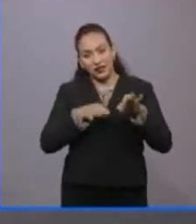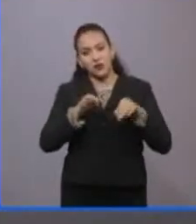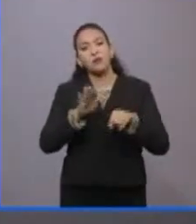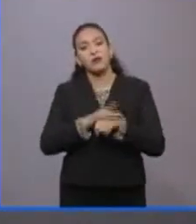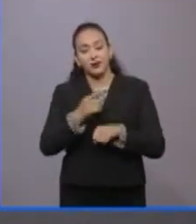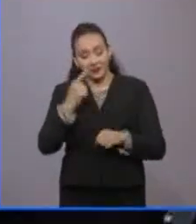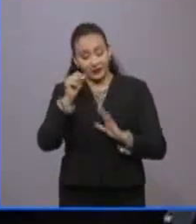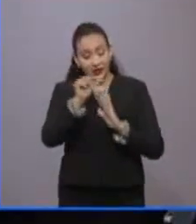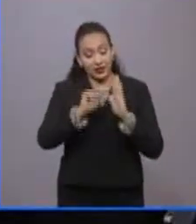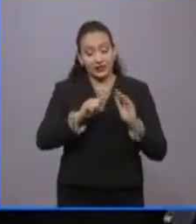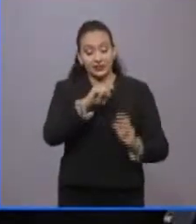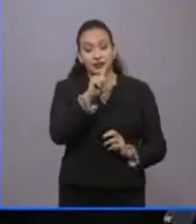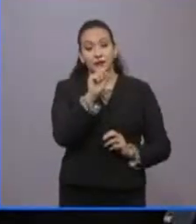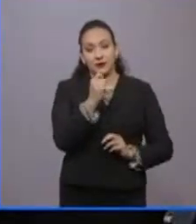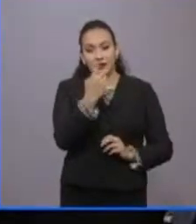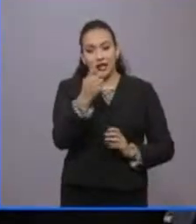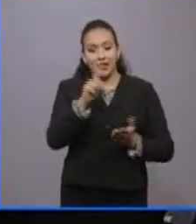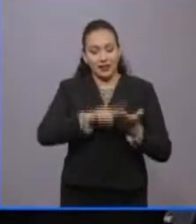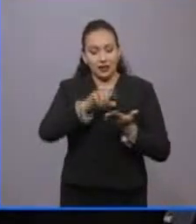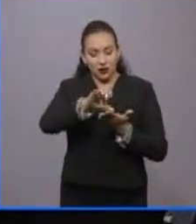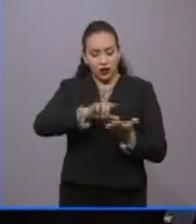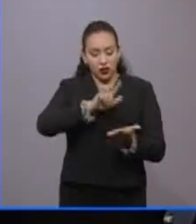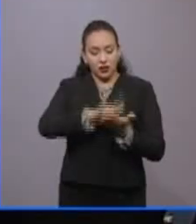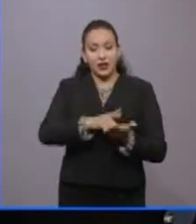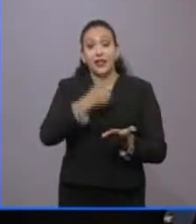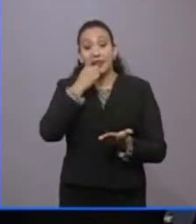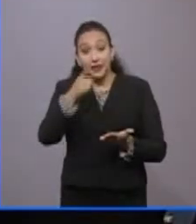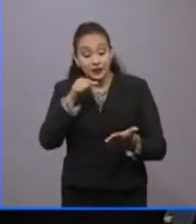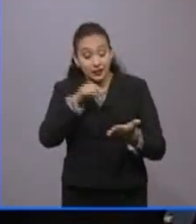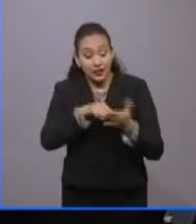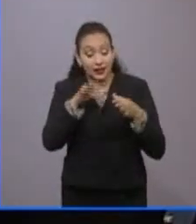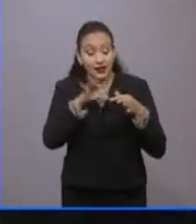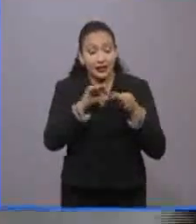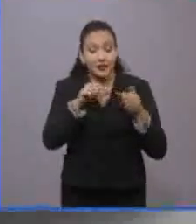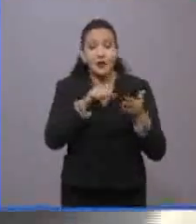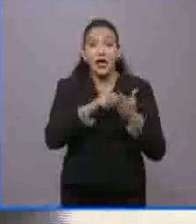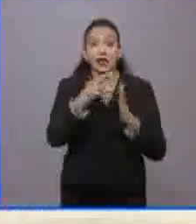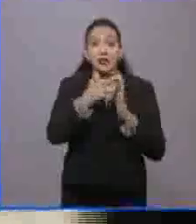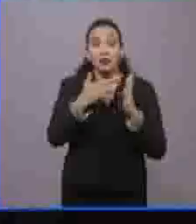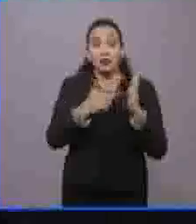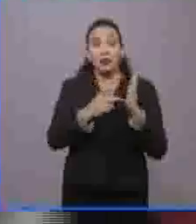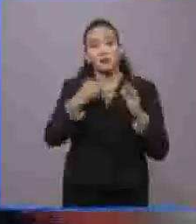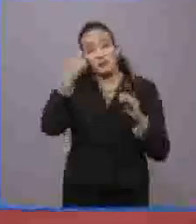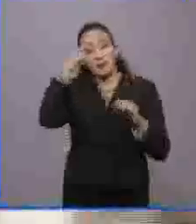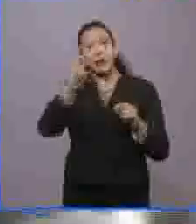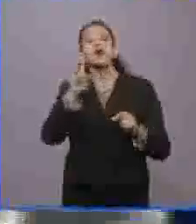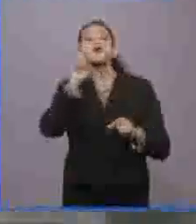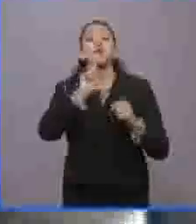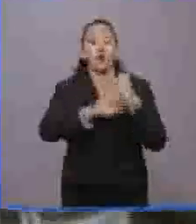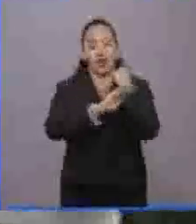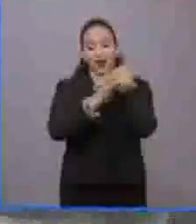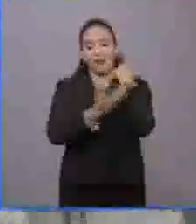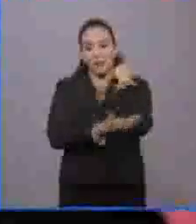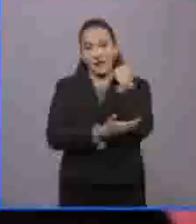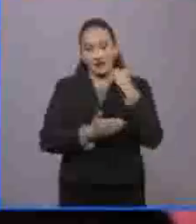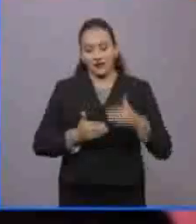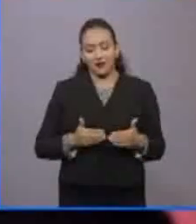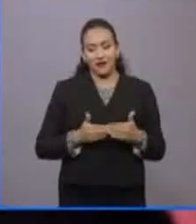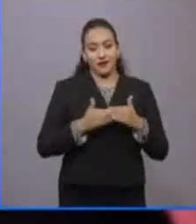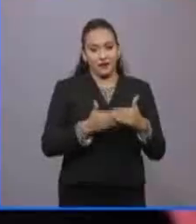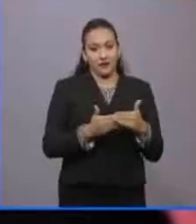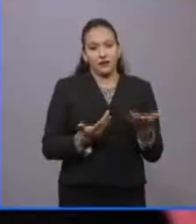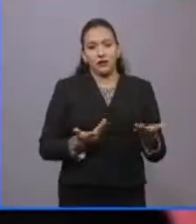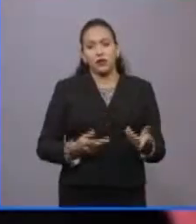artículo 123 constitucional hace una distinción a esta regla dirigida a mujeres embarazadas, sin distinguir